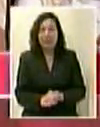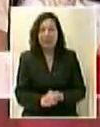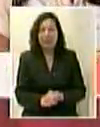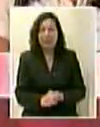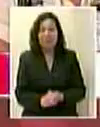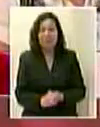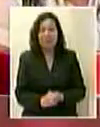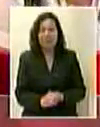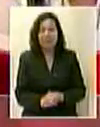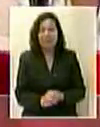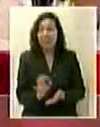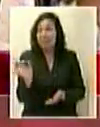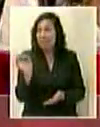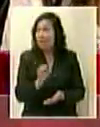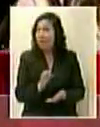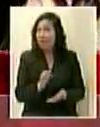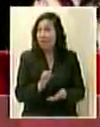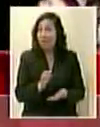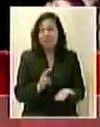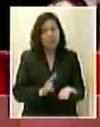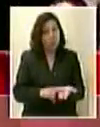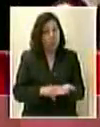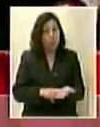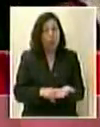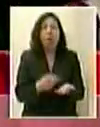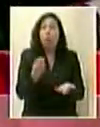Bueno, que firmen. Nadie sale sin un seguro.